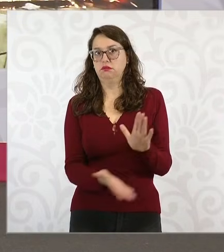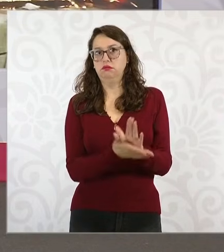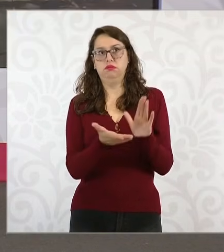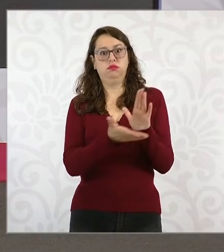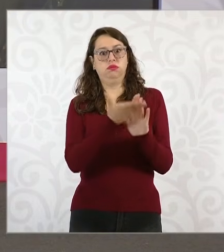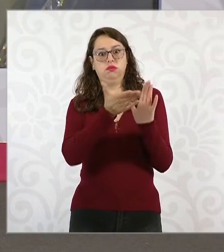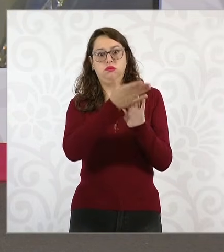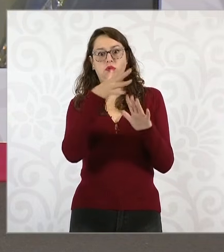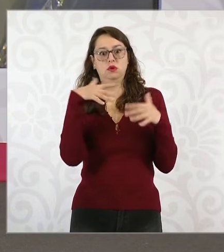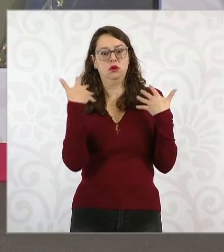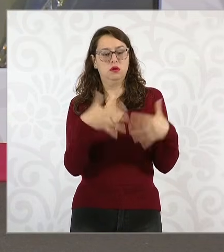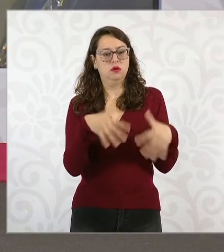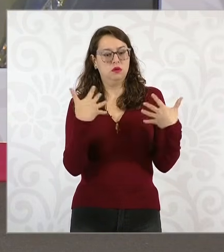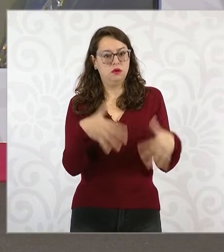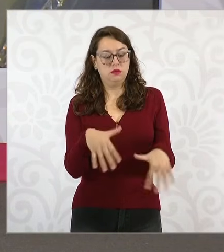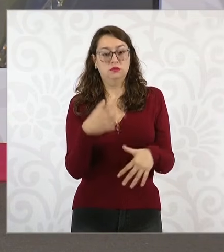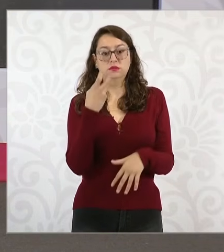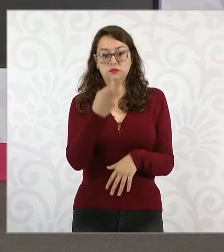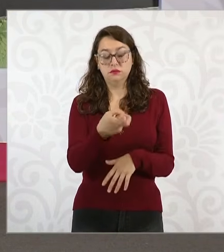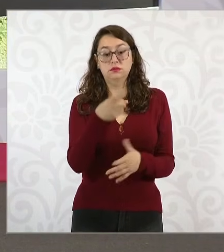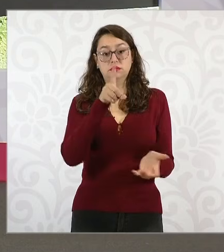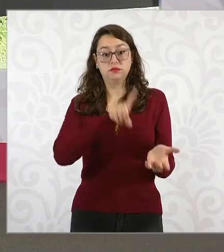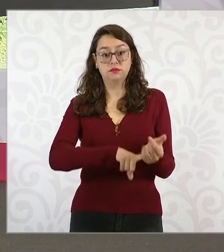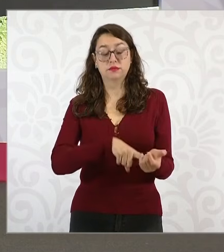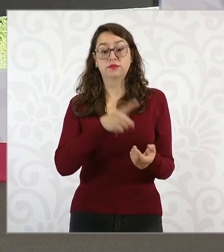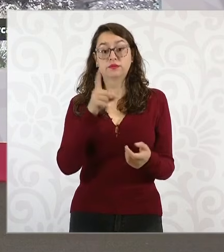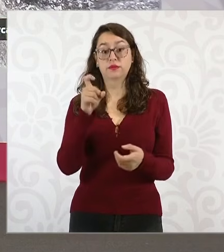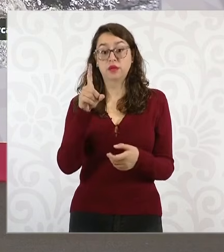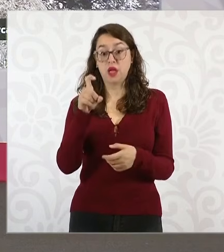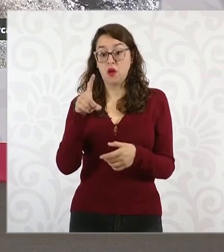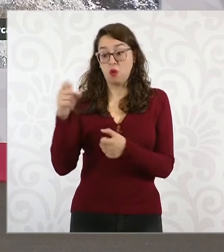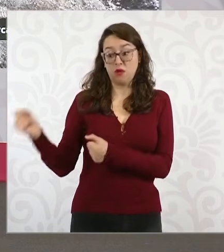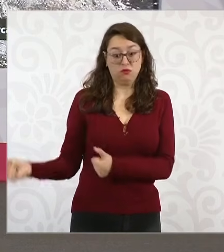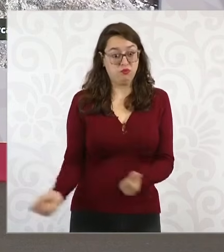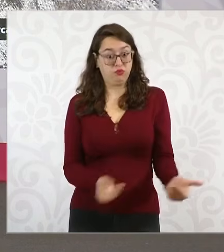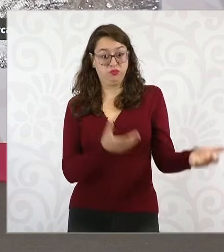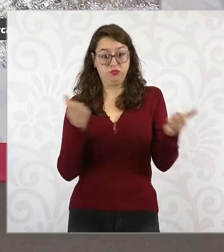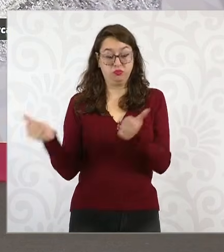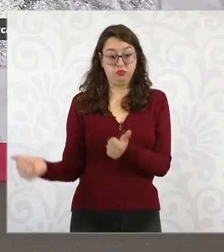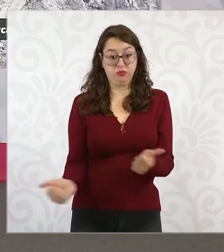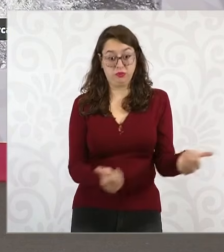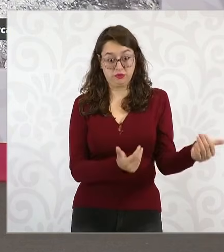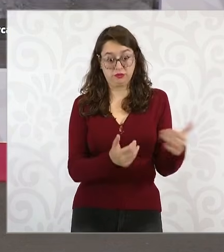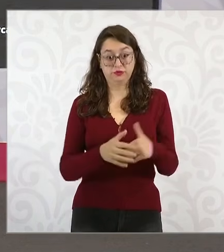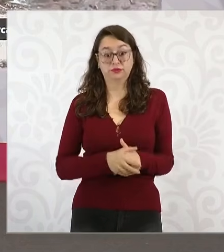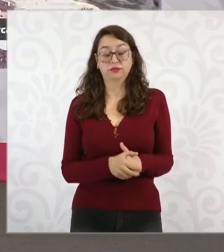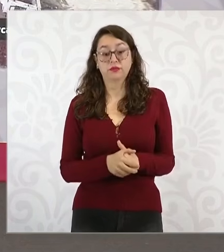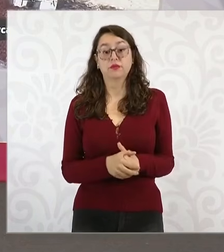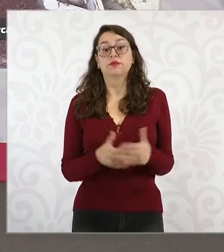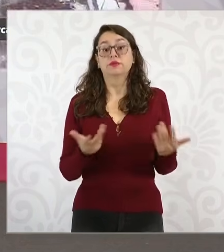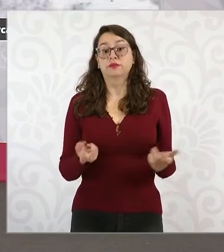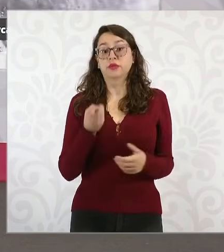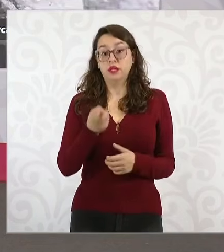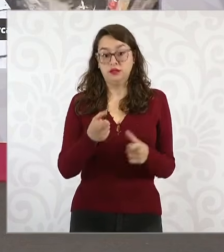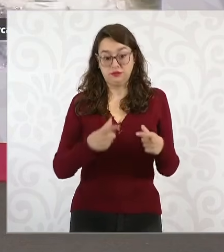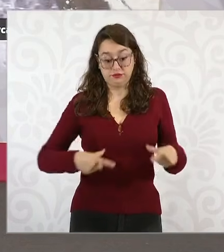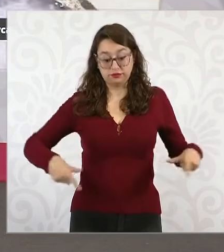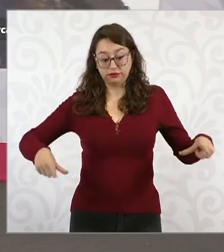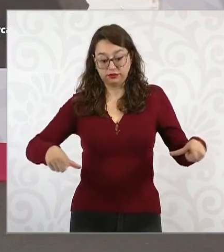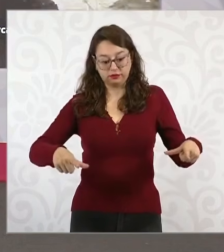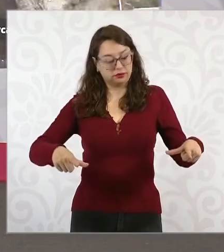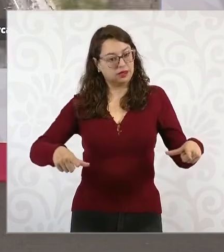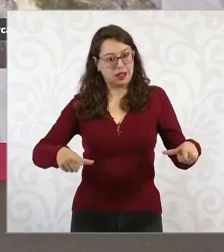podemos ver imágenes del cárcamo de bombeo de Xochiaca. Aquí se puede ver cómo estamos ampliando la